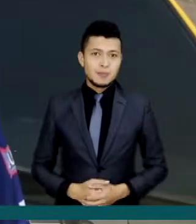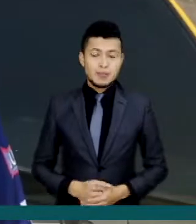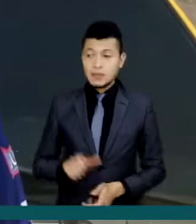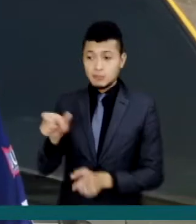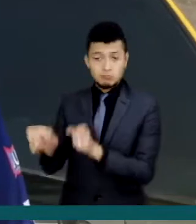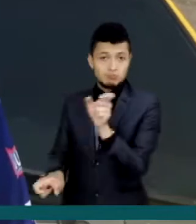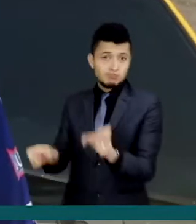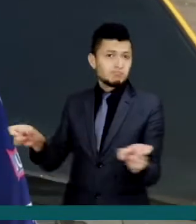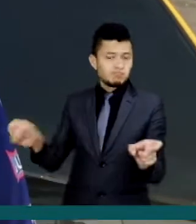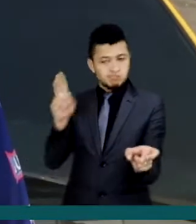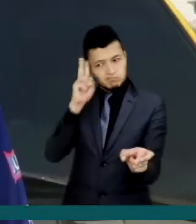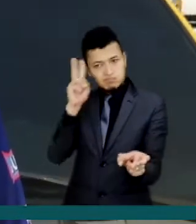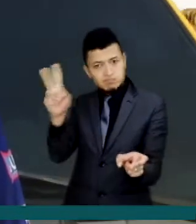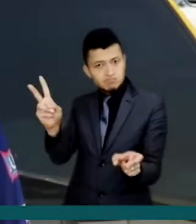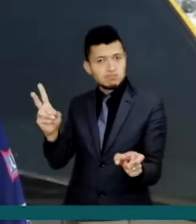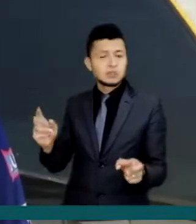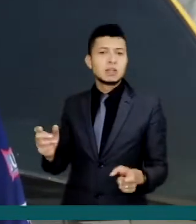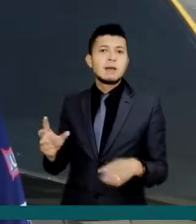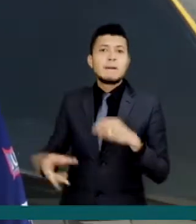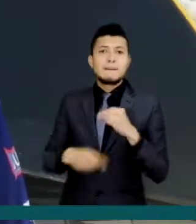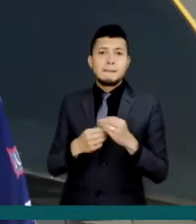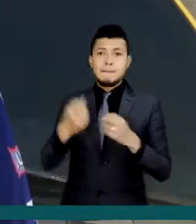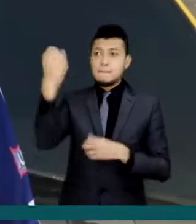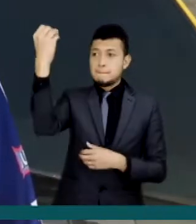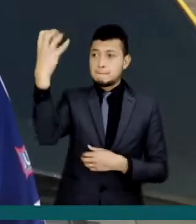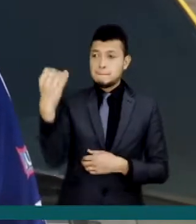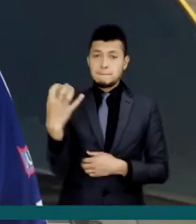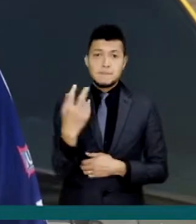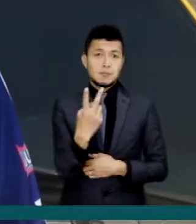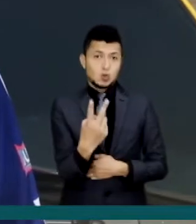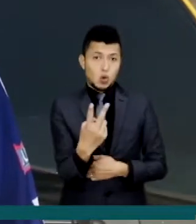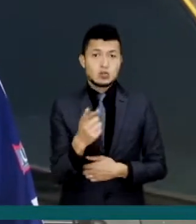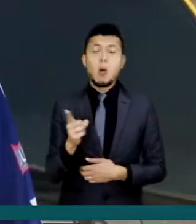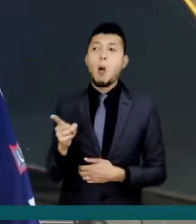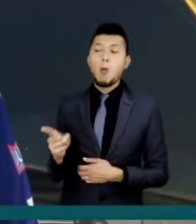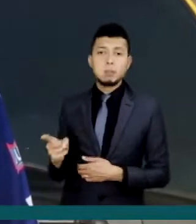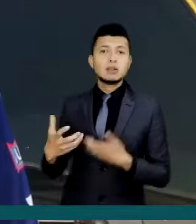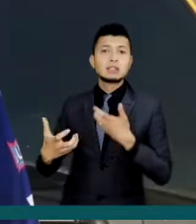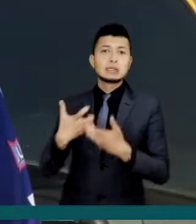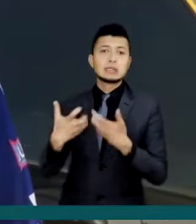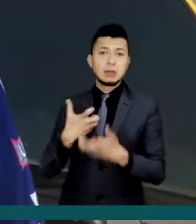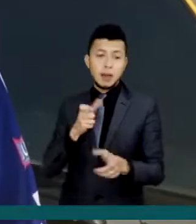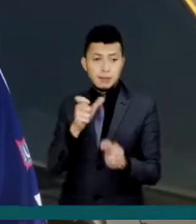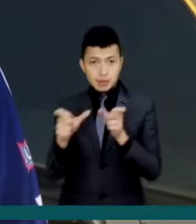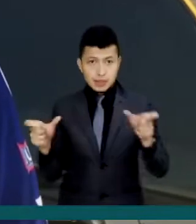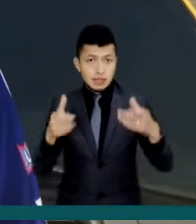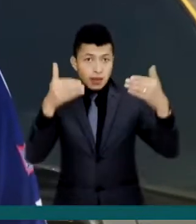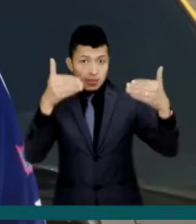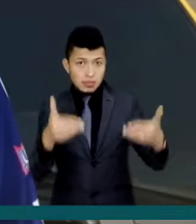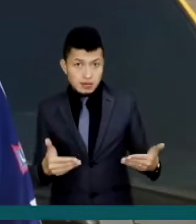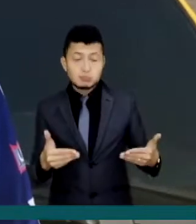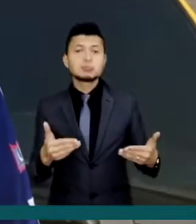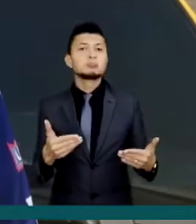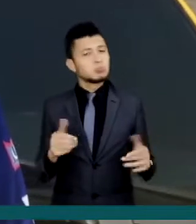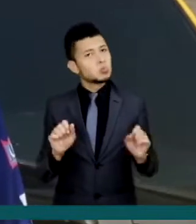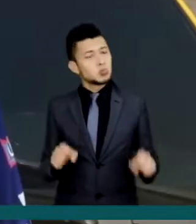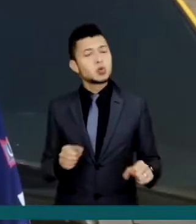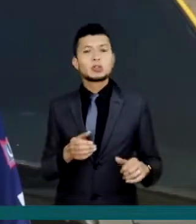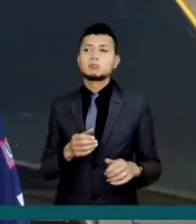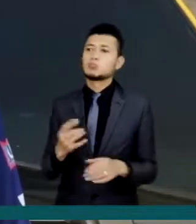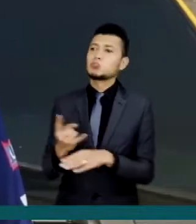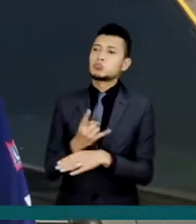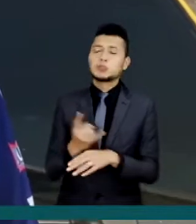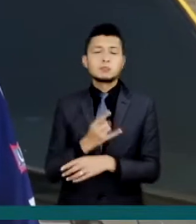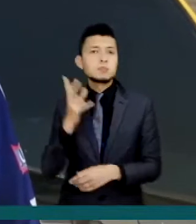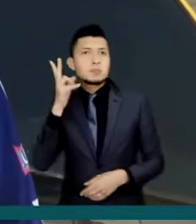respetado mucho el peatón. Hay dos semáforos que tienen sistema para personas discapacitadas